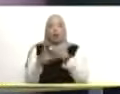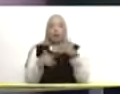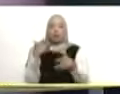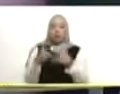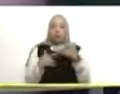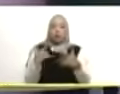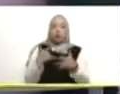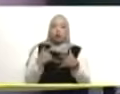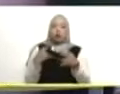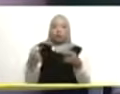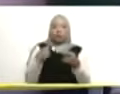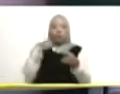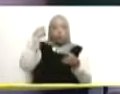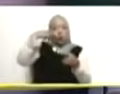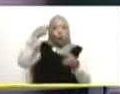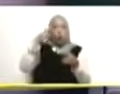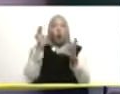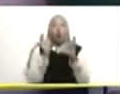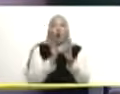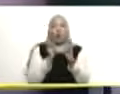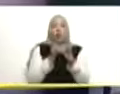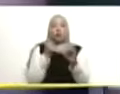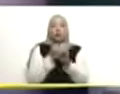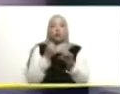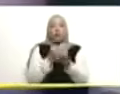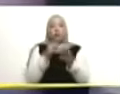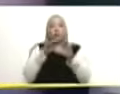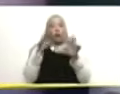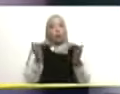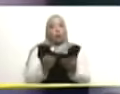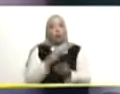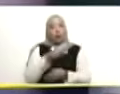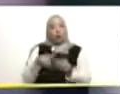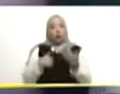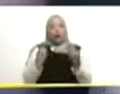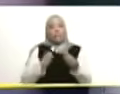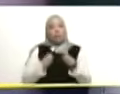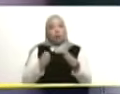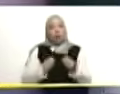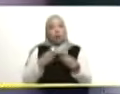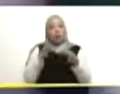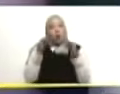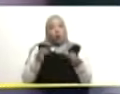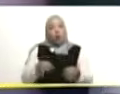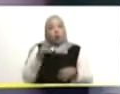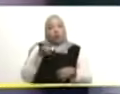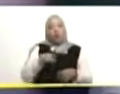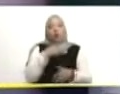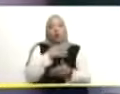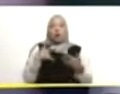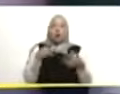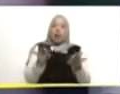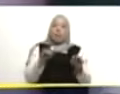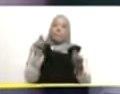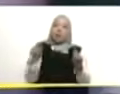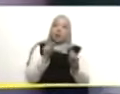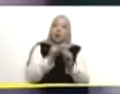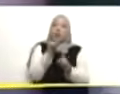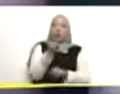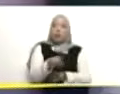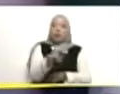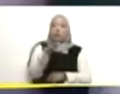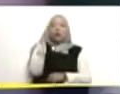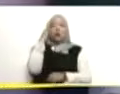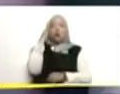en edición y que quieren contarle al mundo lo que nosotros aquí vivimos, y que seguro también quieren especializarse, porque también se